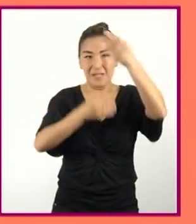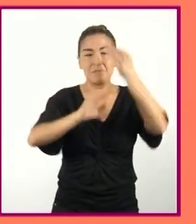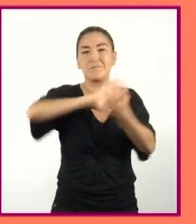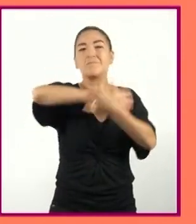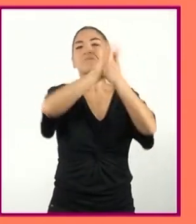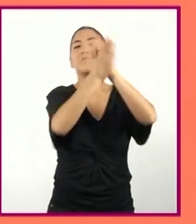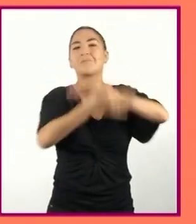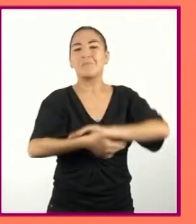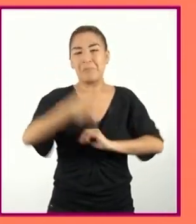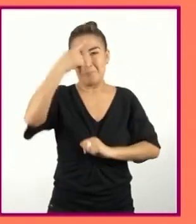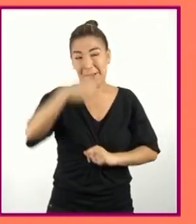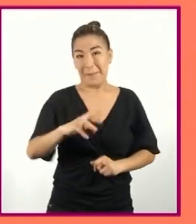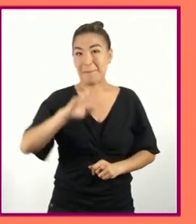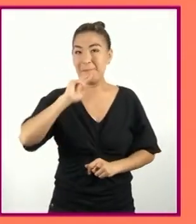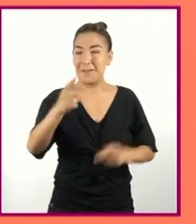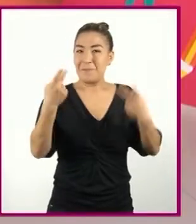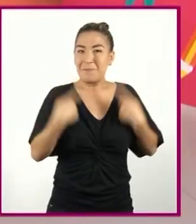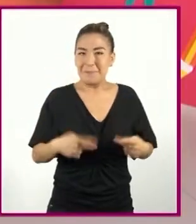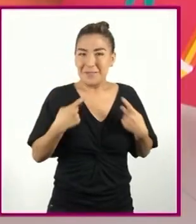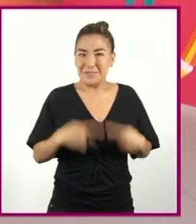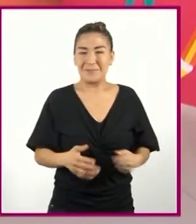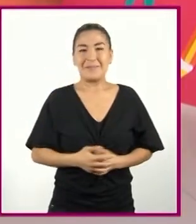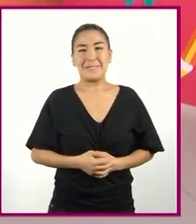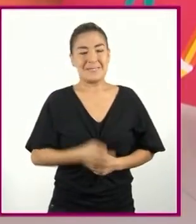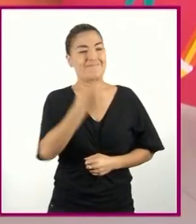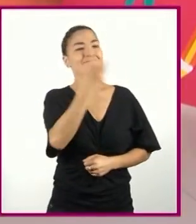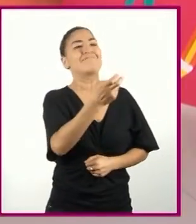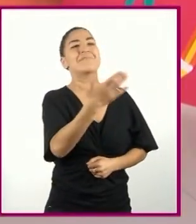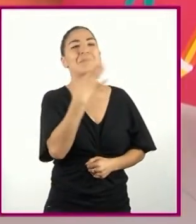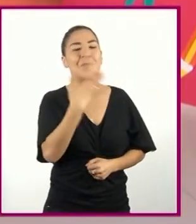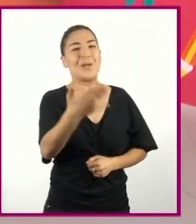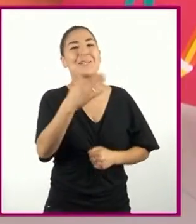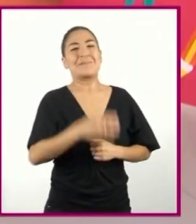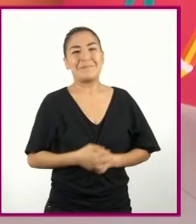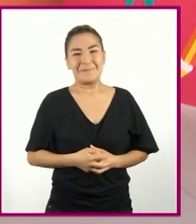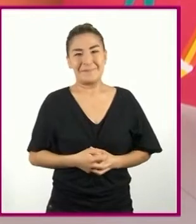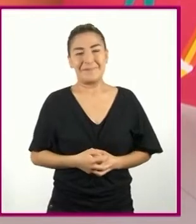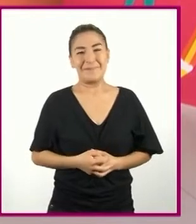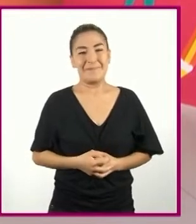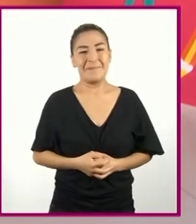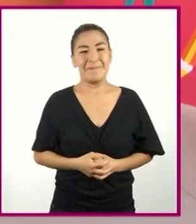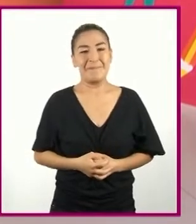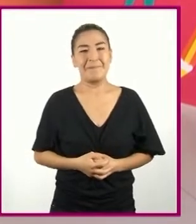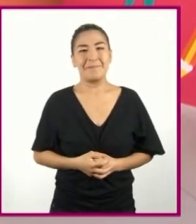en mejores personas. ¡Es correcto!